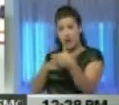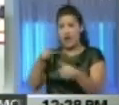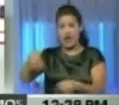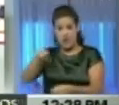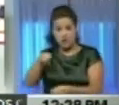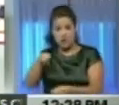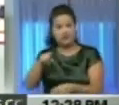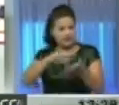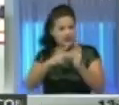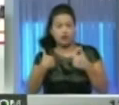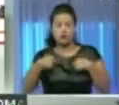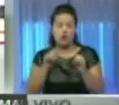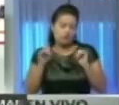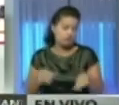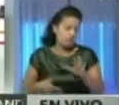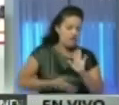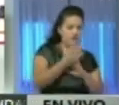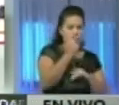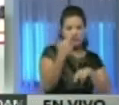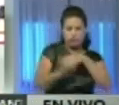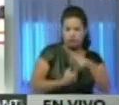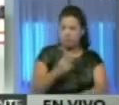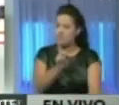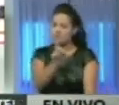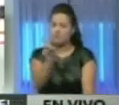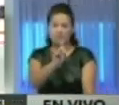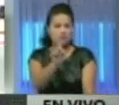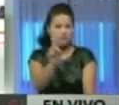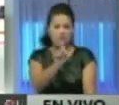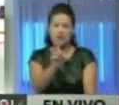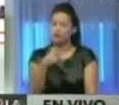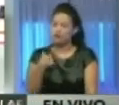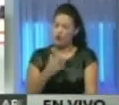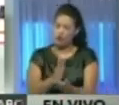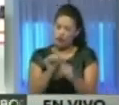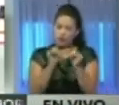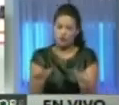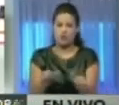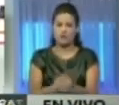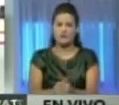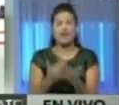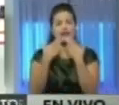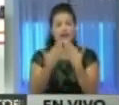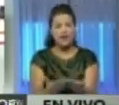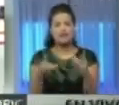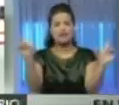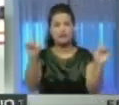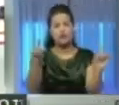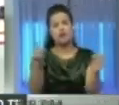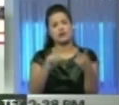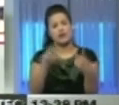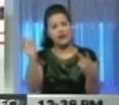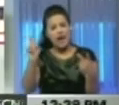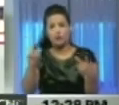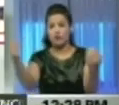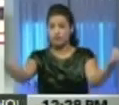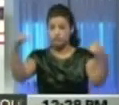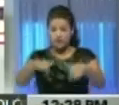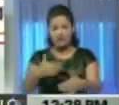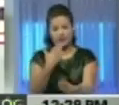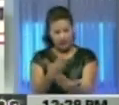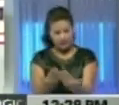del curso pacífico de la Revolución Bolivariana y Socialista. Agradezco a los medios su presencia, sigue